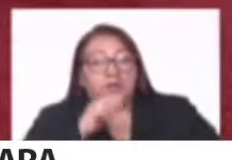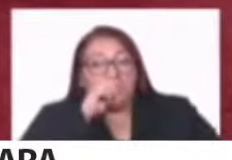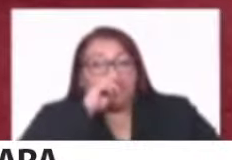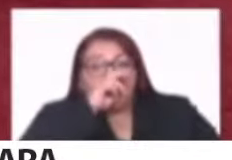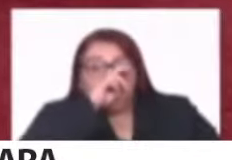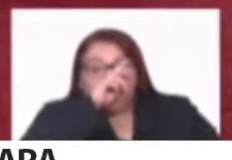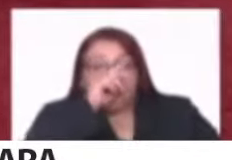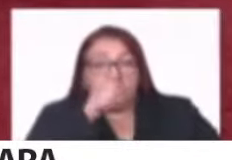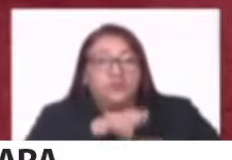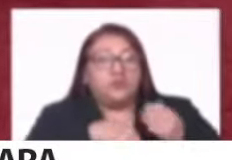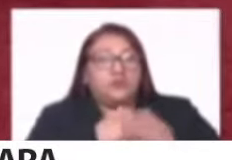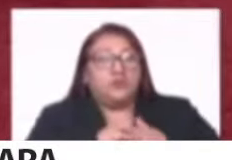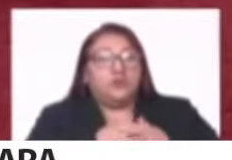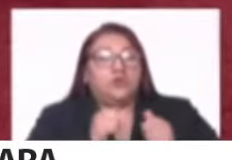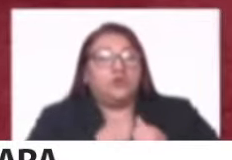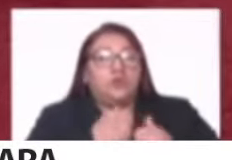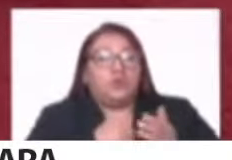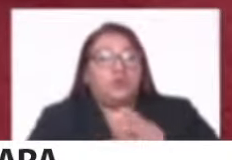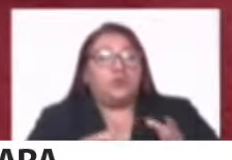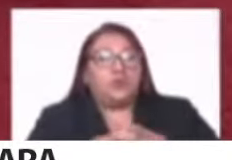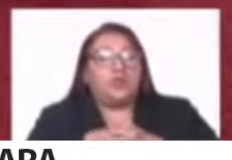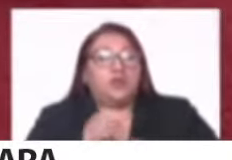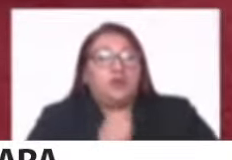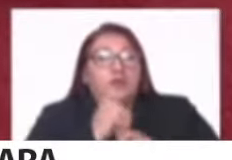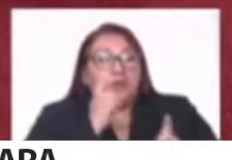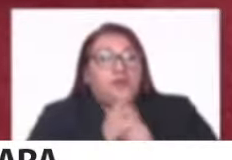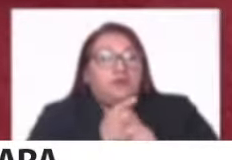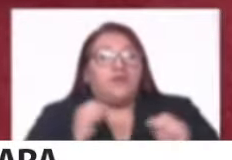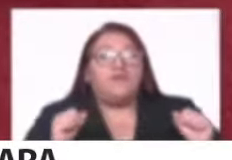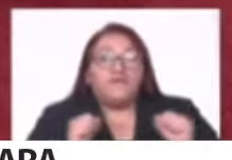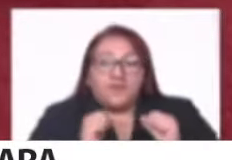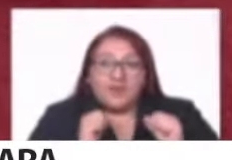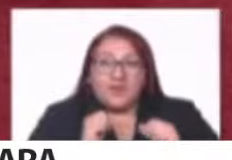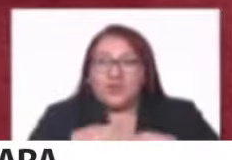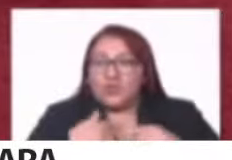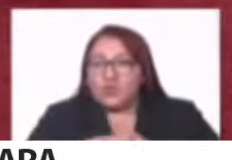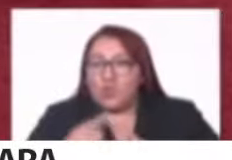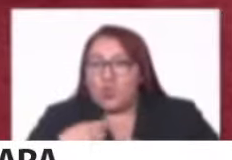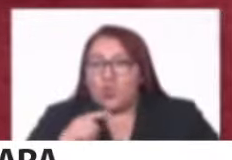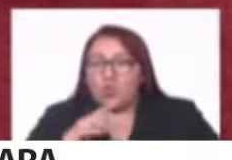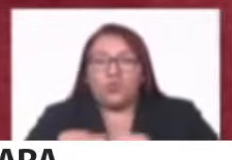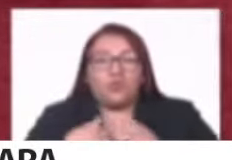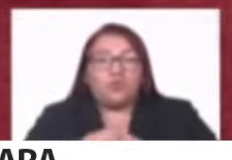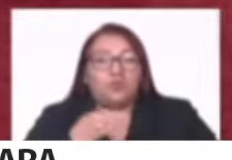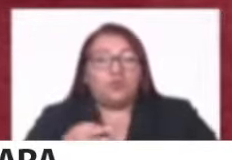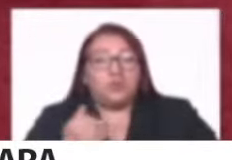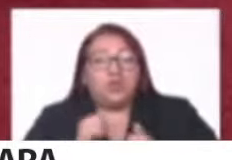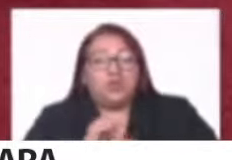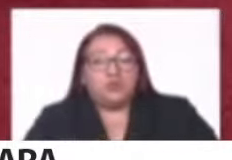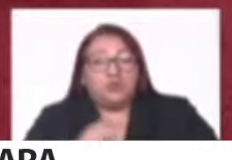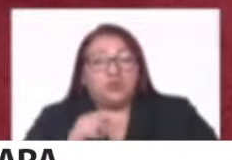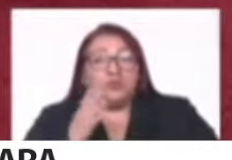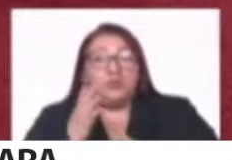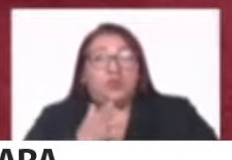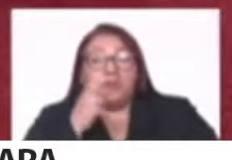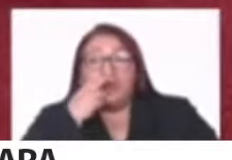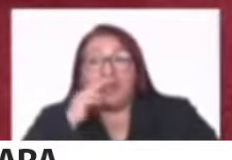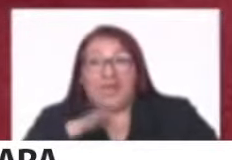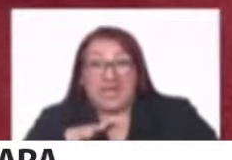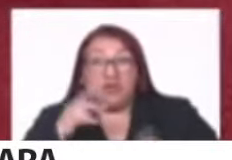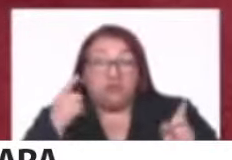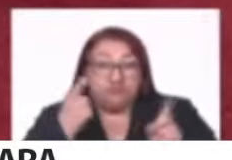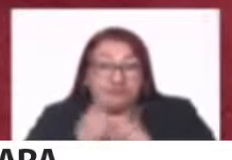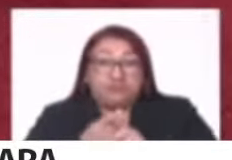maquinaria, bienes de ayuda humanitaria y acciones para hacer frente a friajes y heladas. A propósito del fenómeno del Niño que